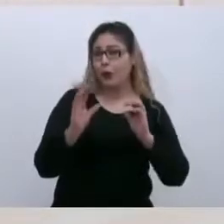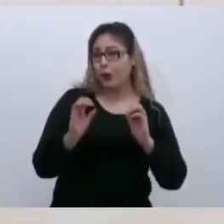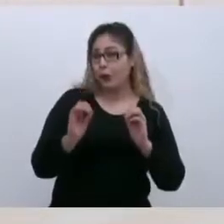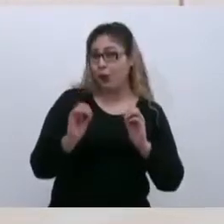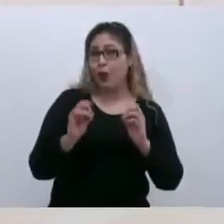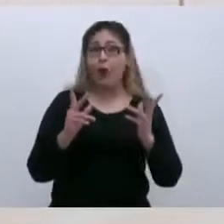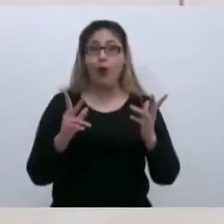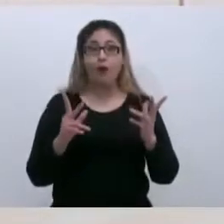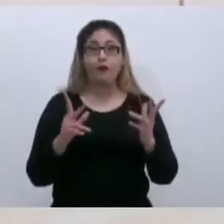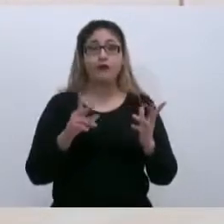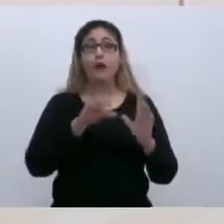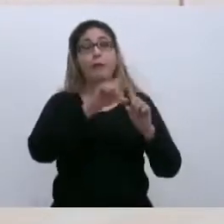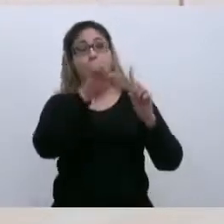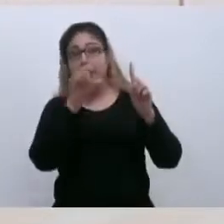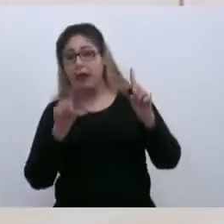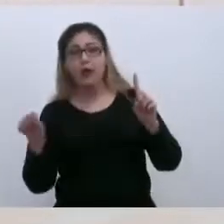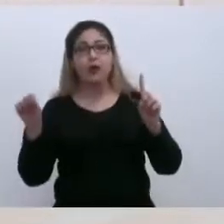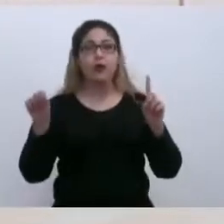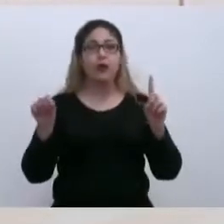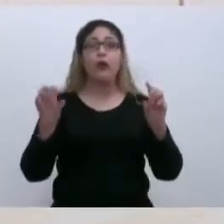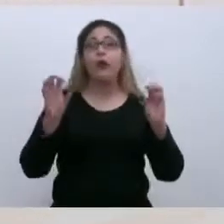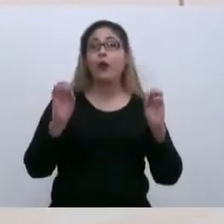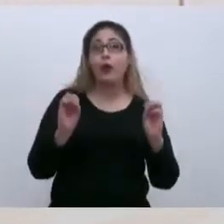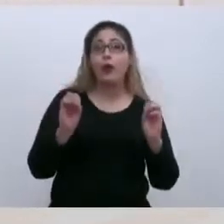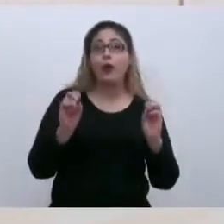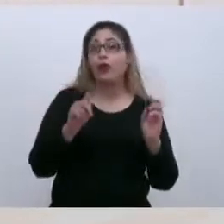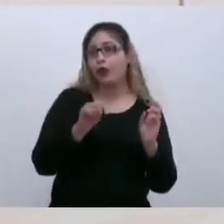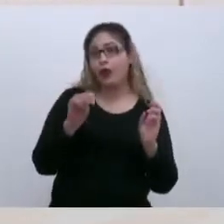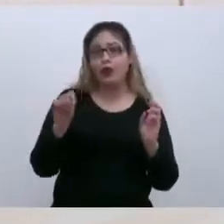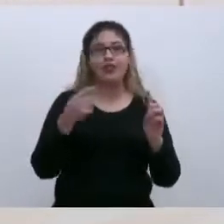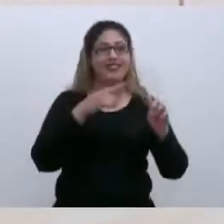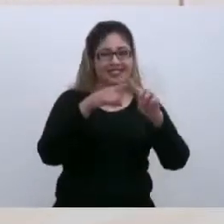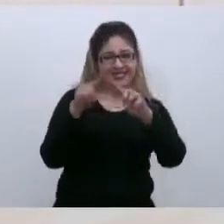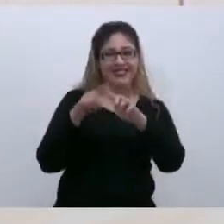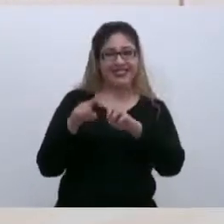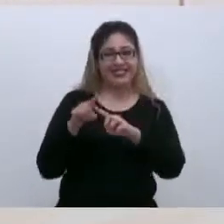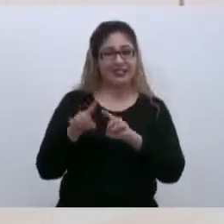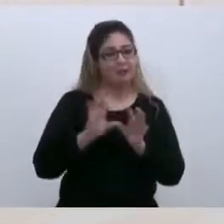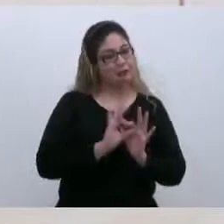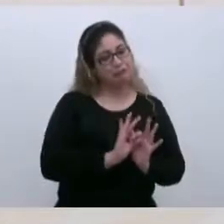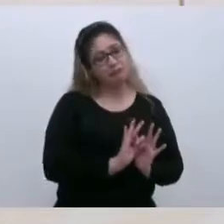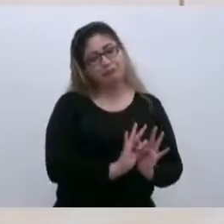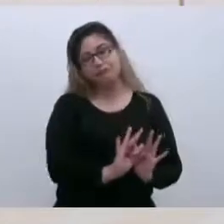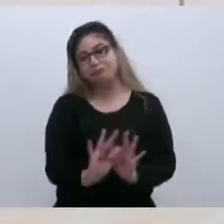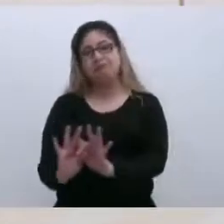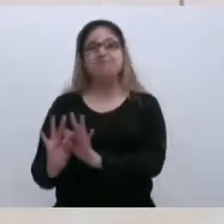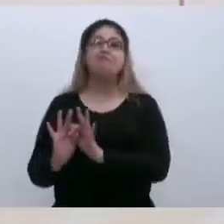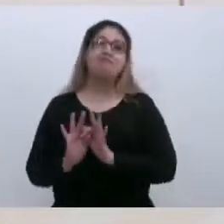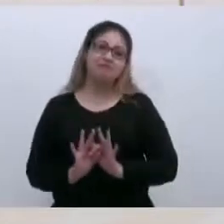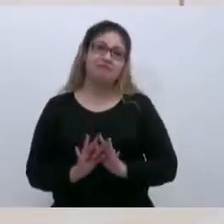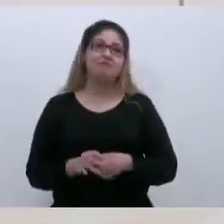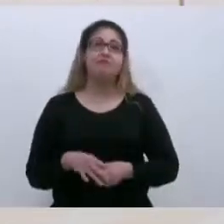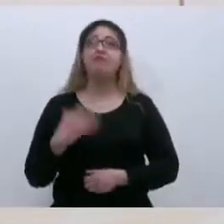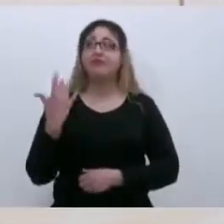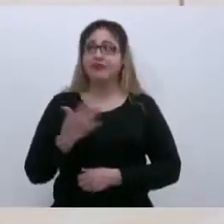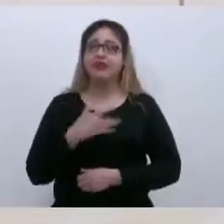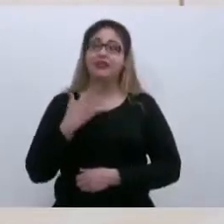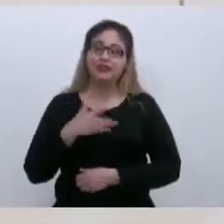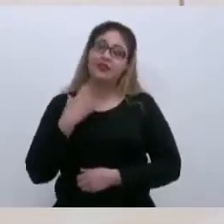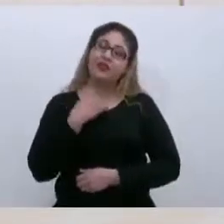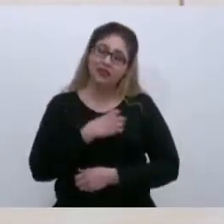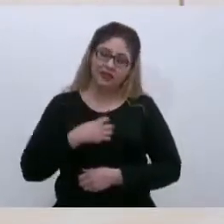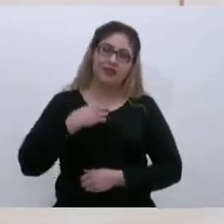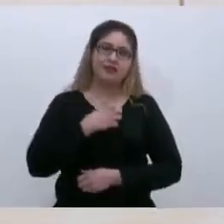Palacio, de La Laguna, de toda esta región de nuestro país. Estoy muy satisfecho por eso.